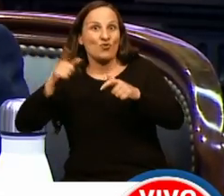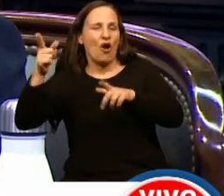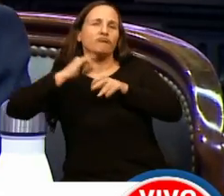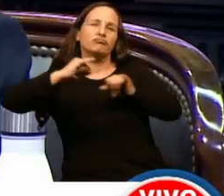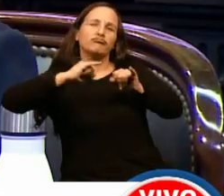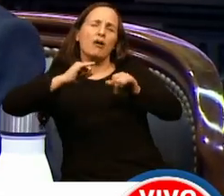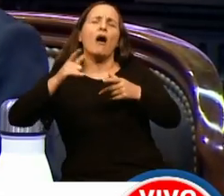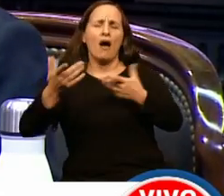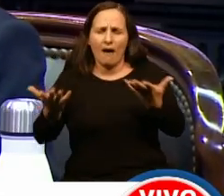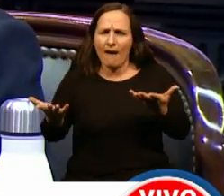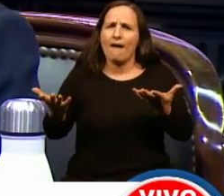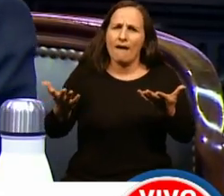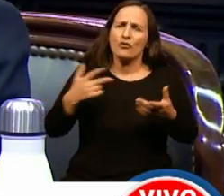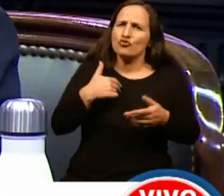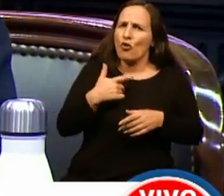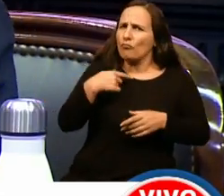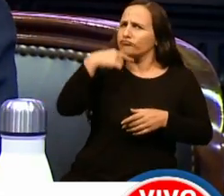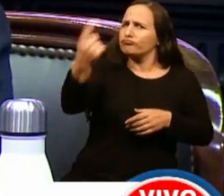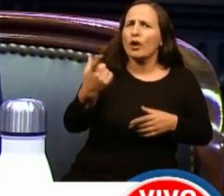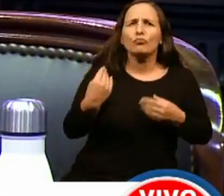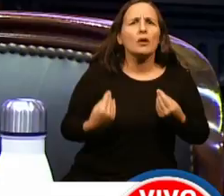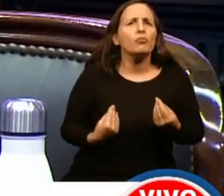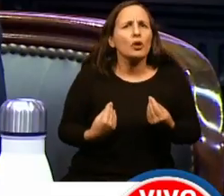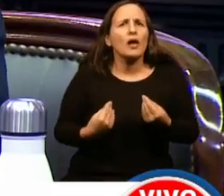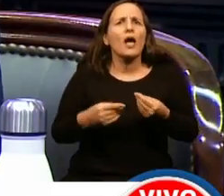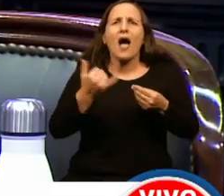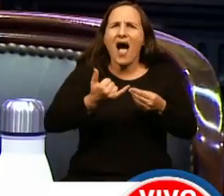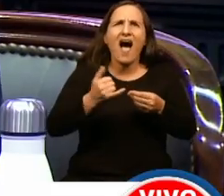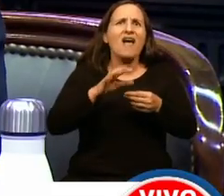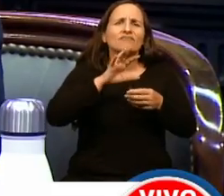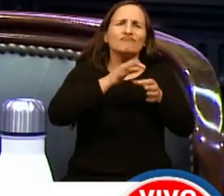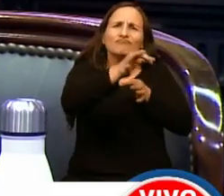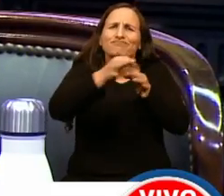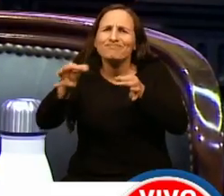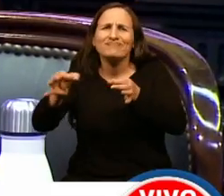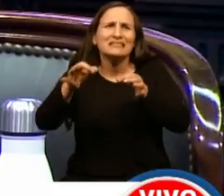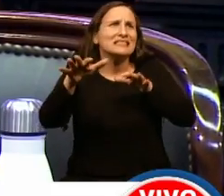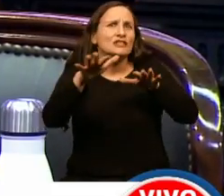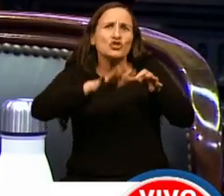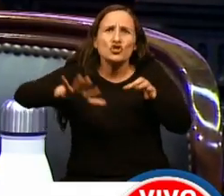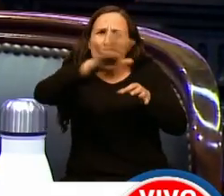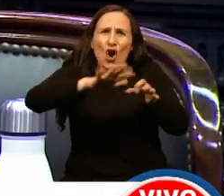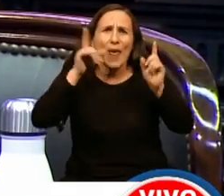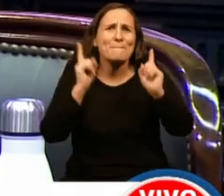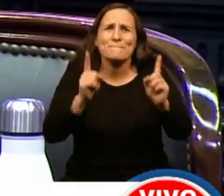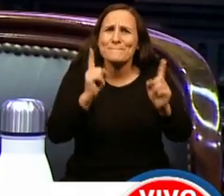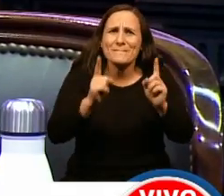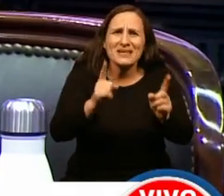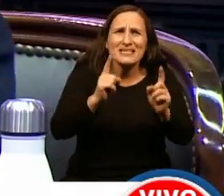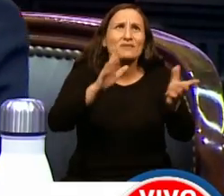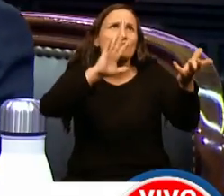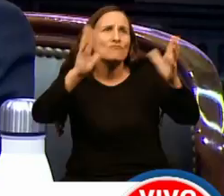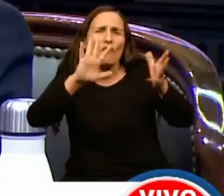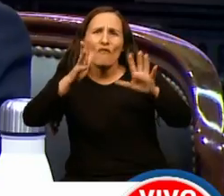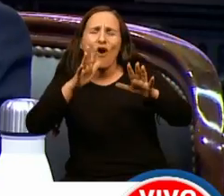plantee porque había localidades y departamentos que se encontraban en las mismas zonas vio ambientales que